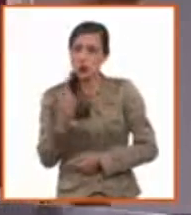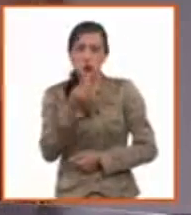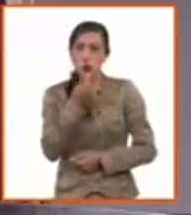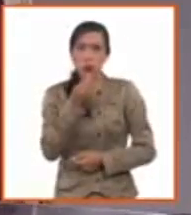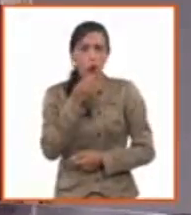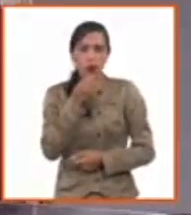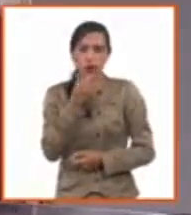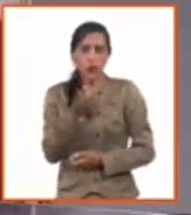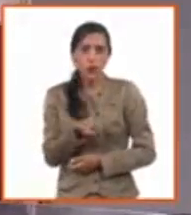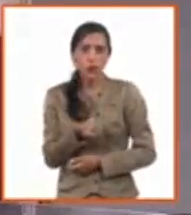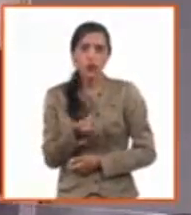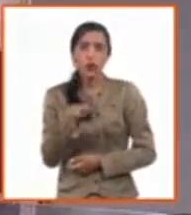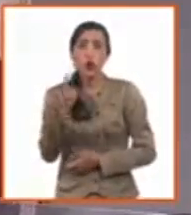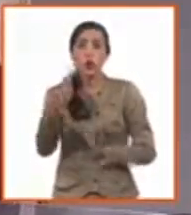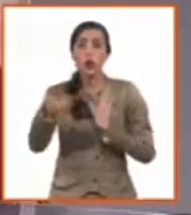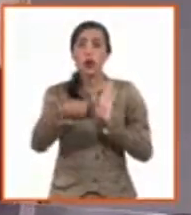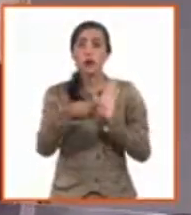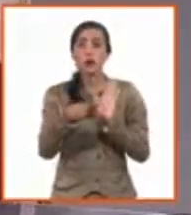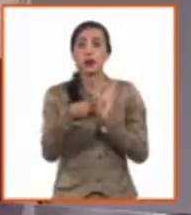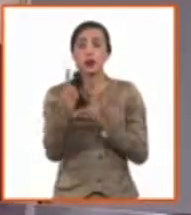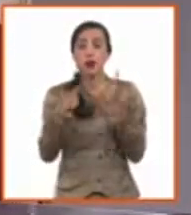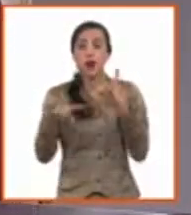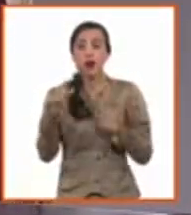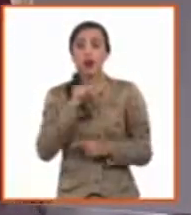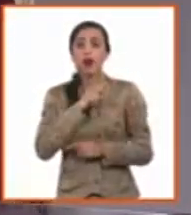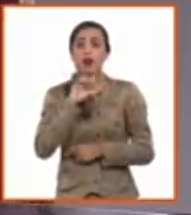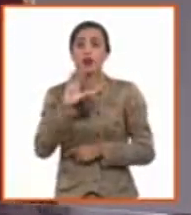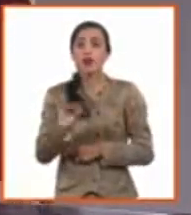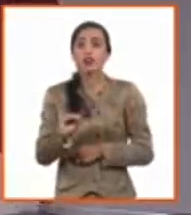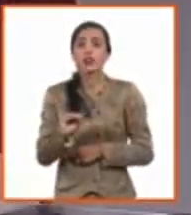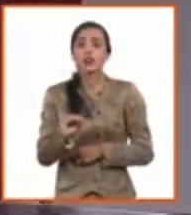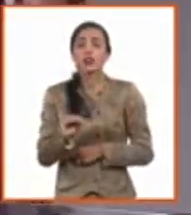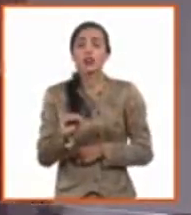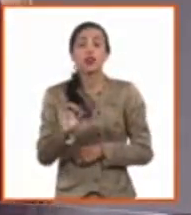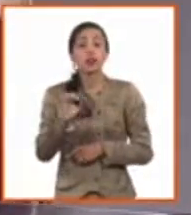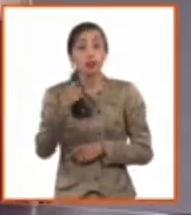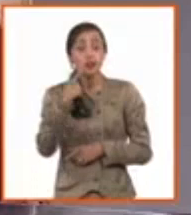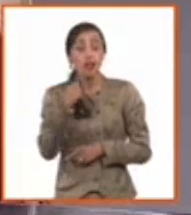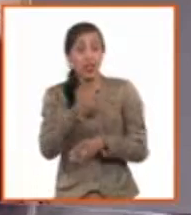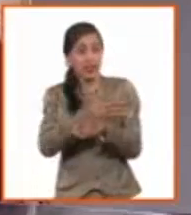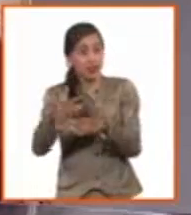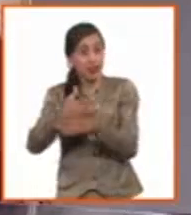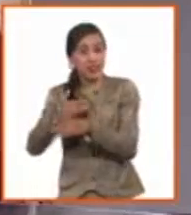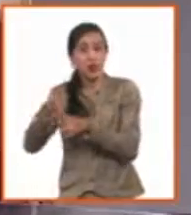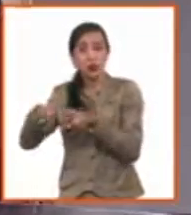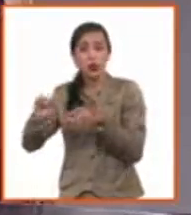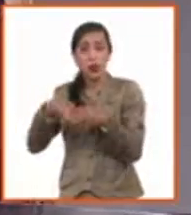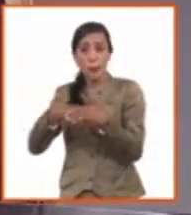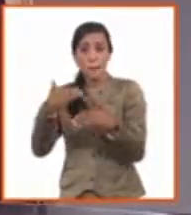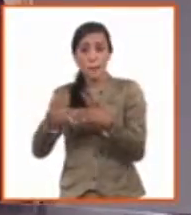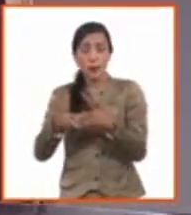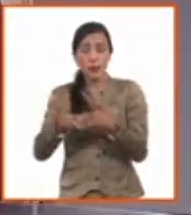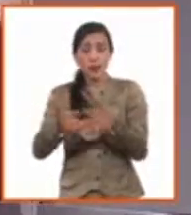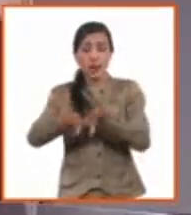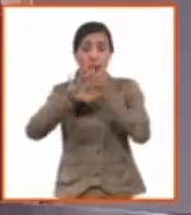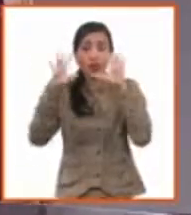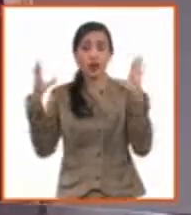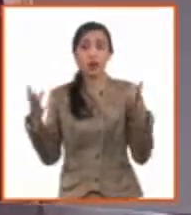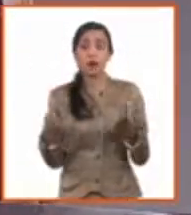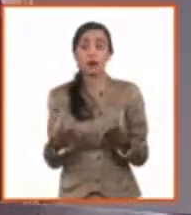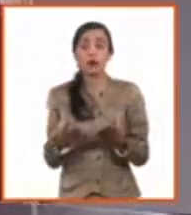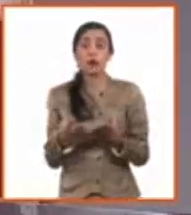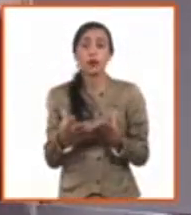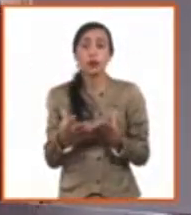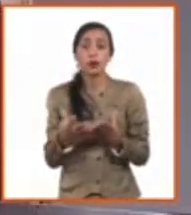acceso o sea un elemento yo creo que hay que resaltar de esta industria que es una industria que a diferencia de otras industrias en el mundo